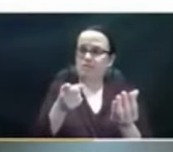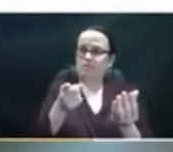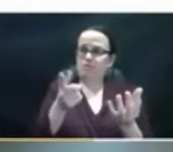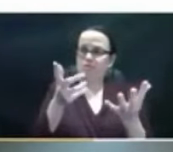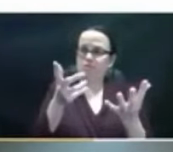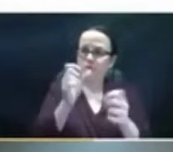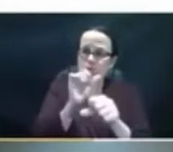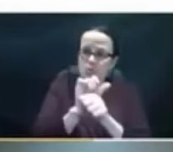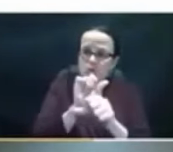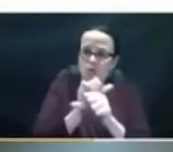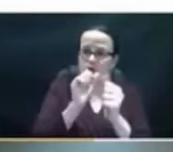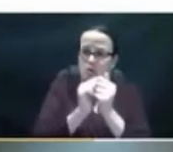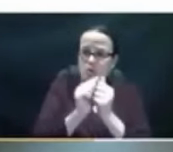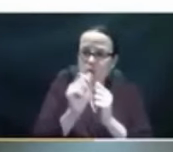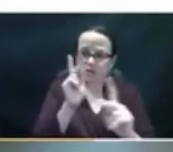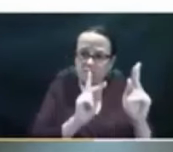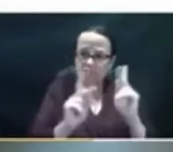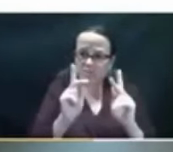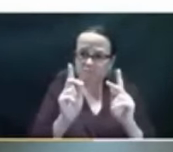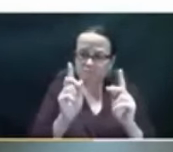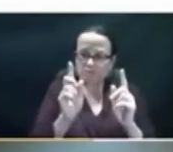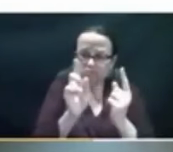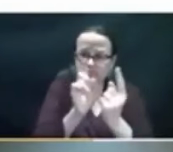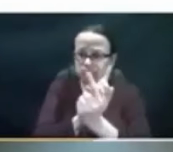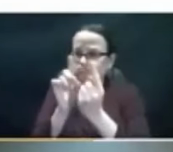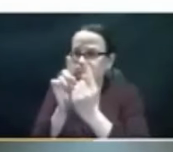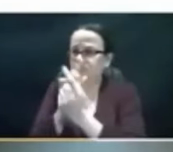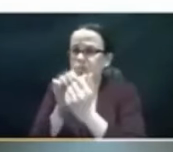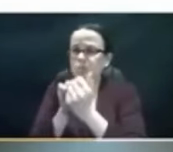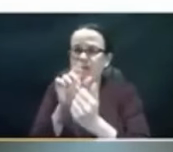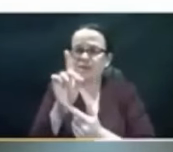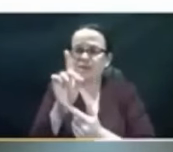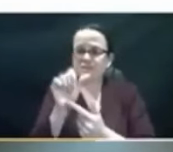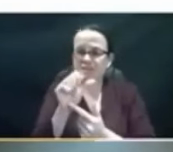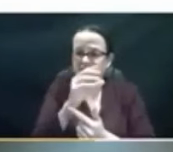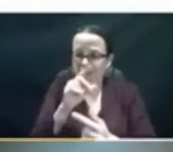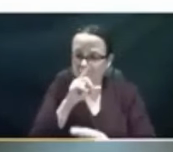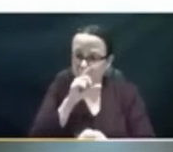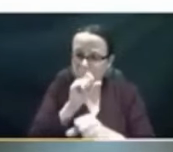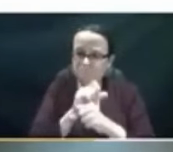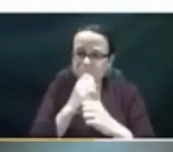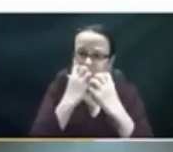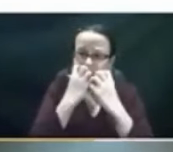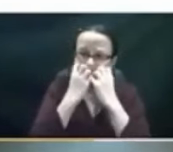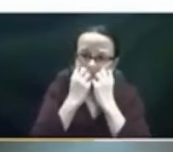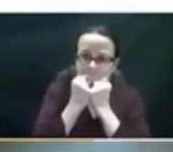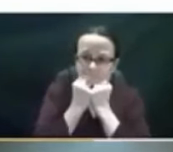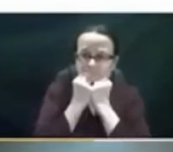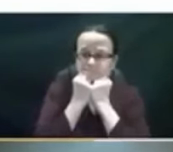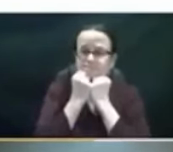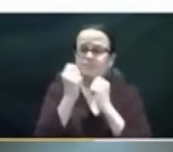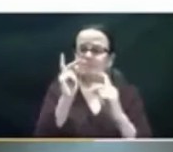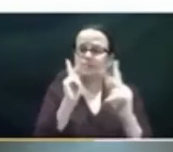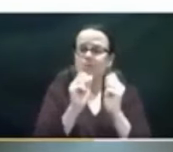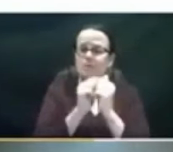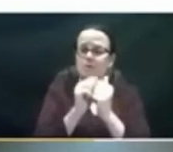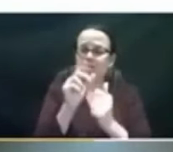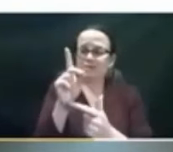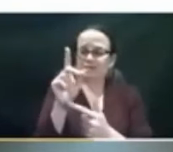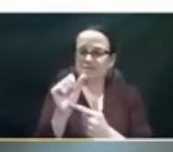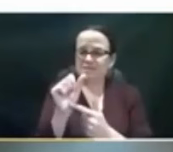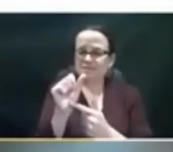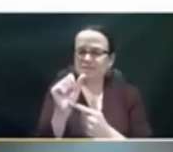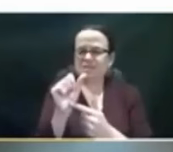Así que solo quiero decir, si usted trabaja con alguien que tiene discapacidades y se cree en